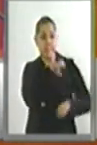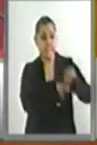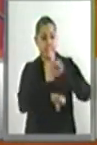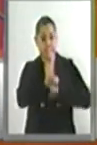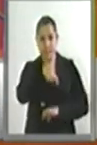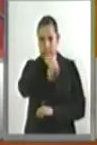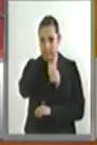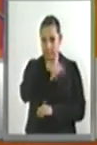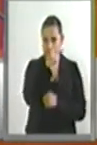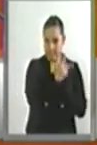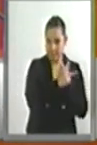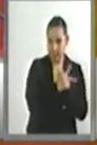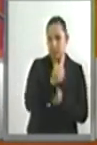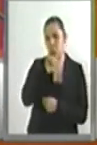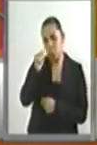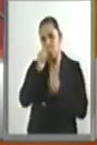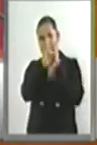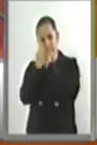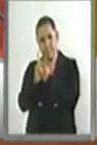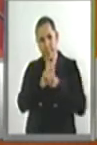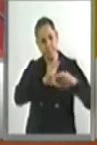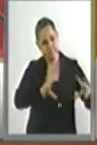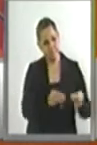extranjeras. 7